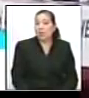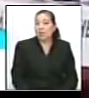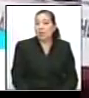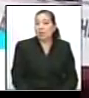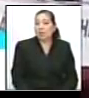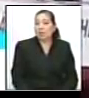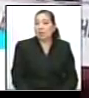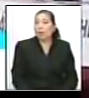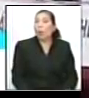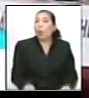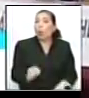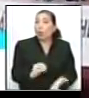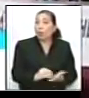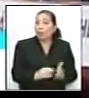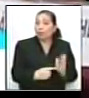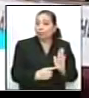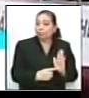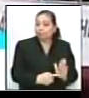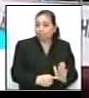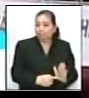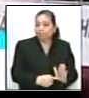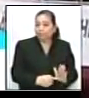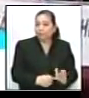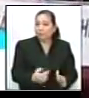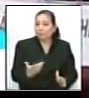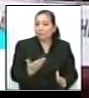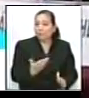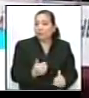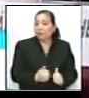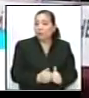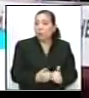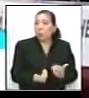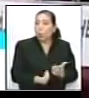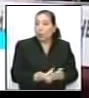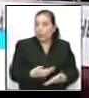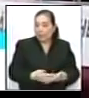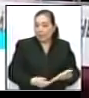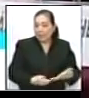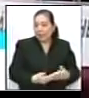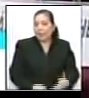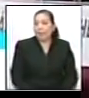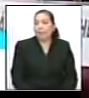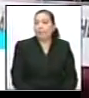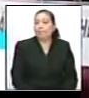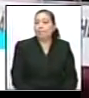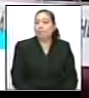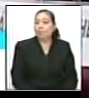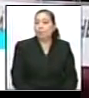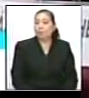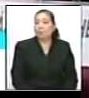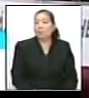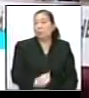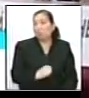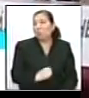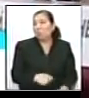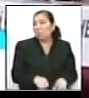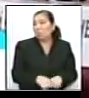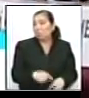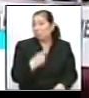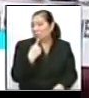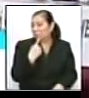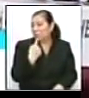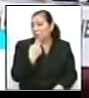son los que nuevamente están presentando esta solicitud con nueva documentación. Por lo cual yo también